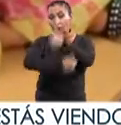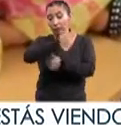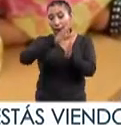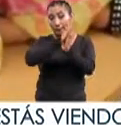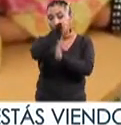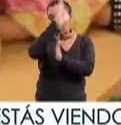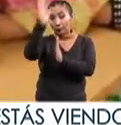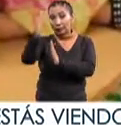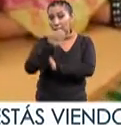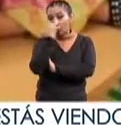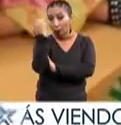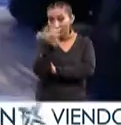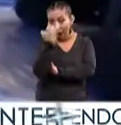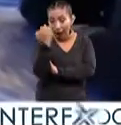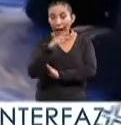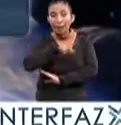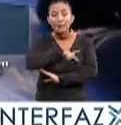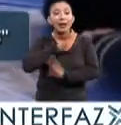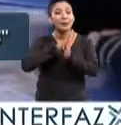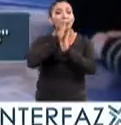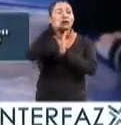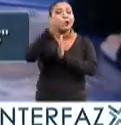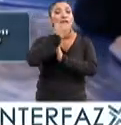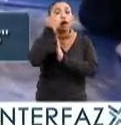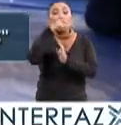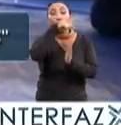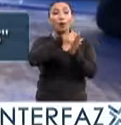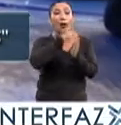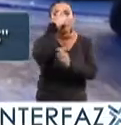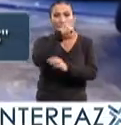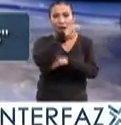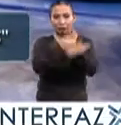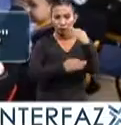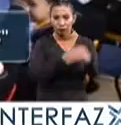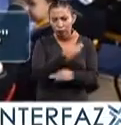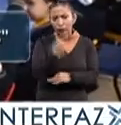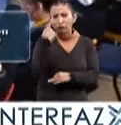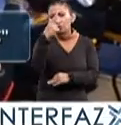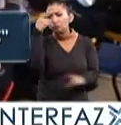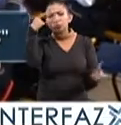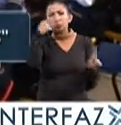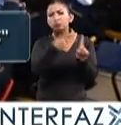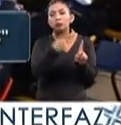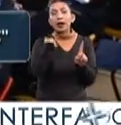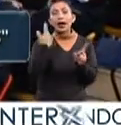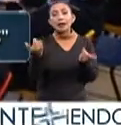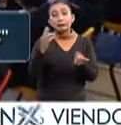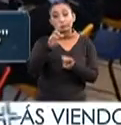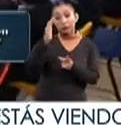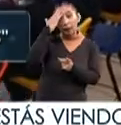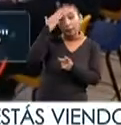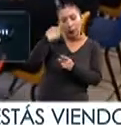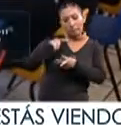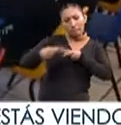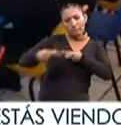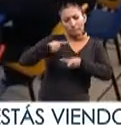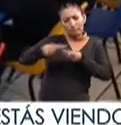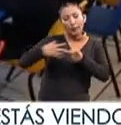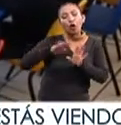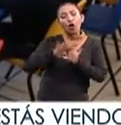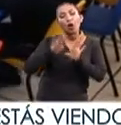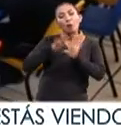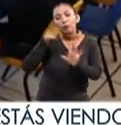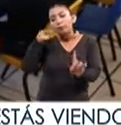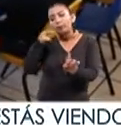de bibliotecas escolares, Mi Biblioteca Escolar, un espacio de todos. Su propósito fue reconocer el desarrollo de